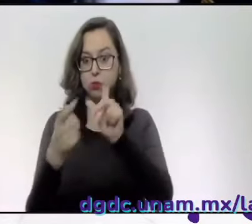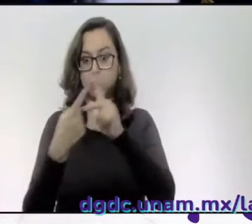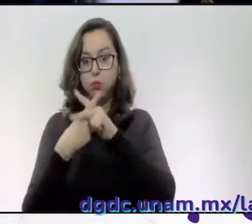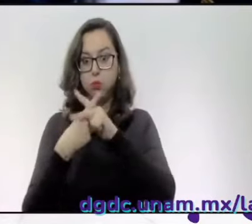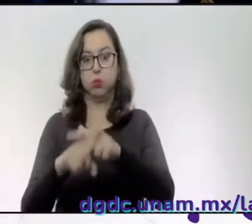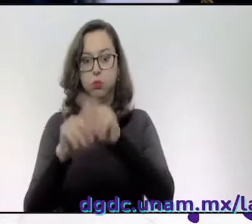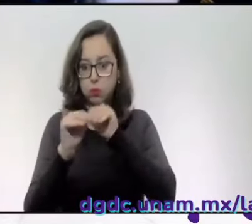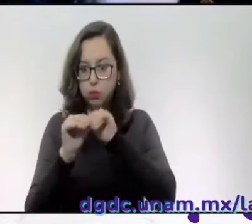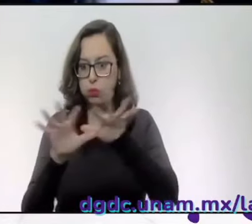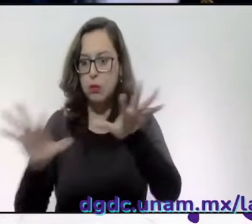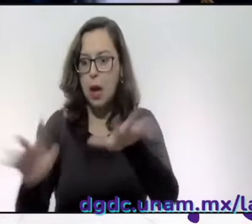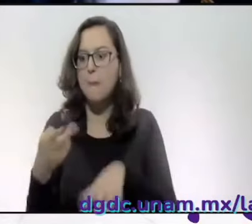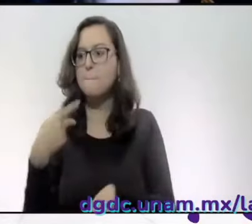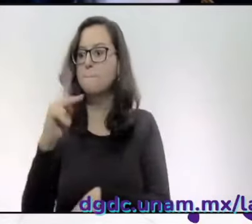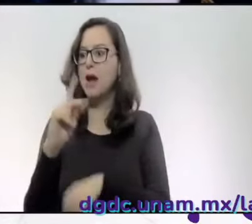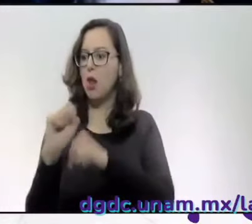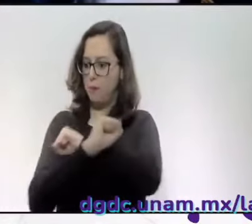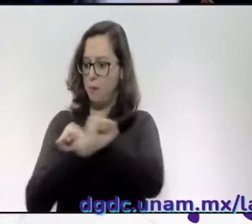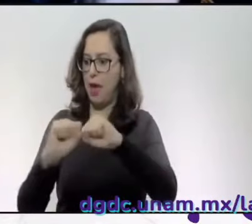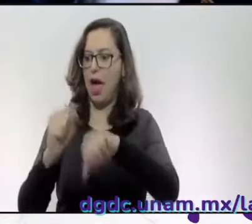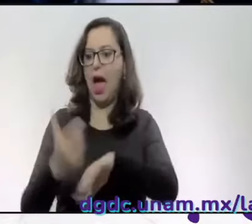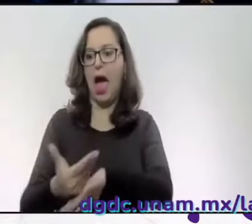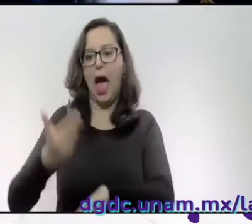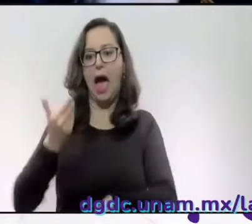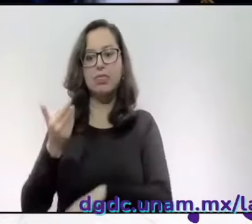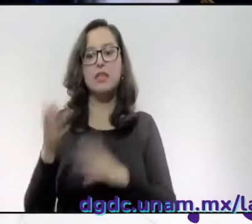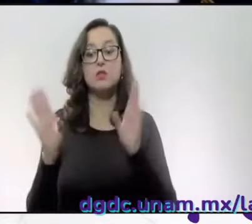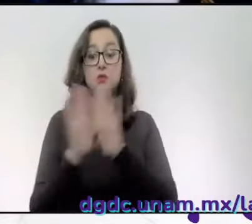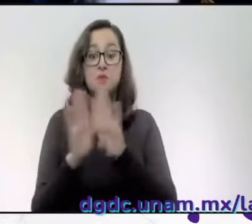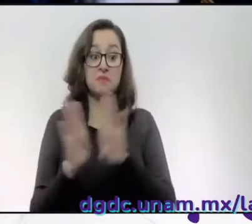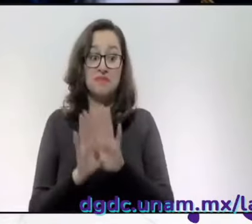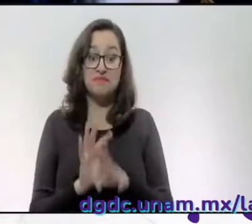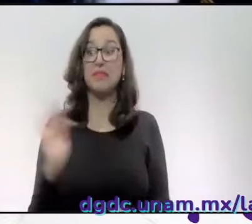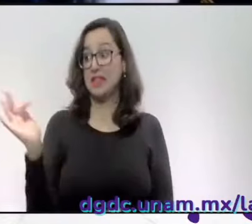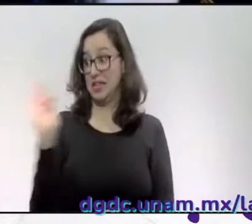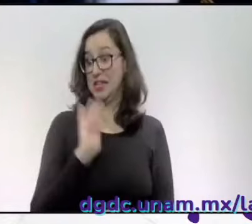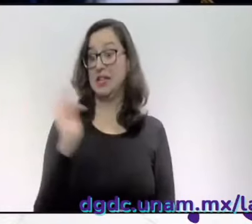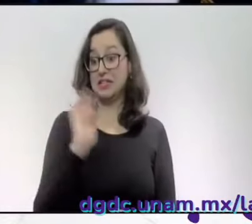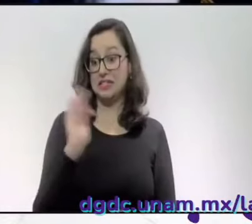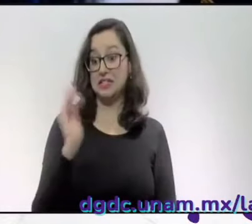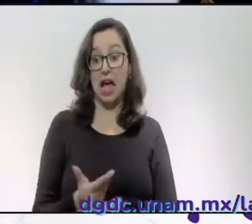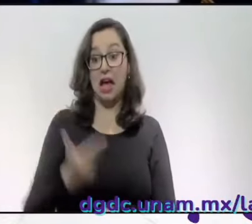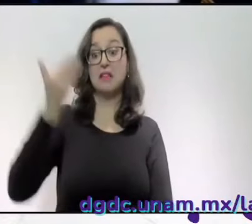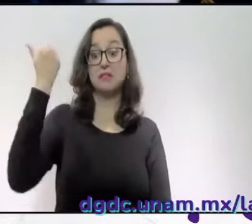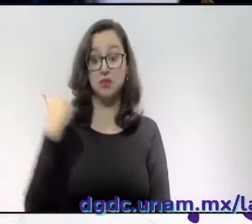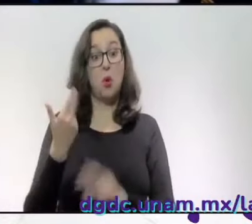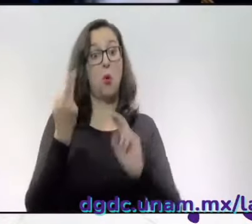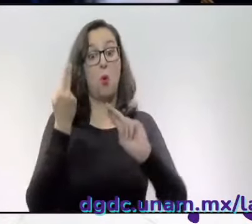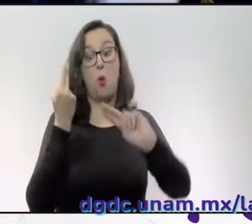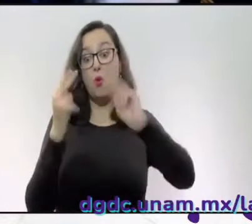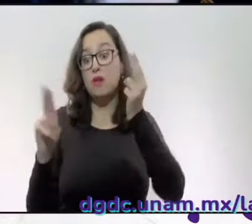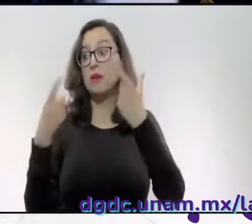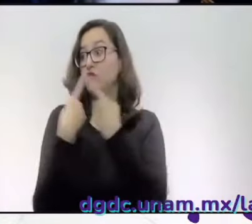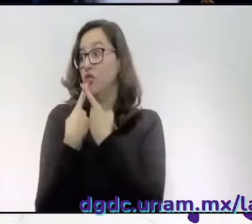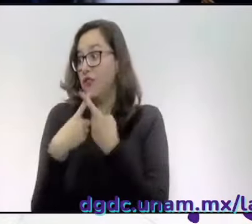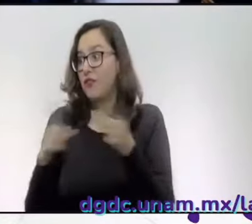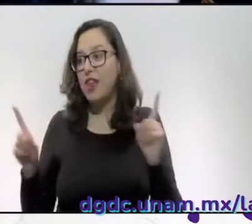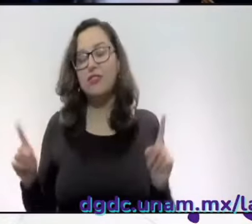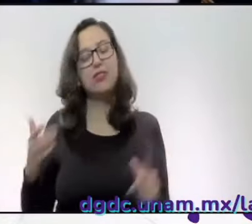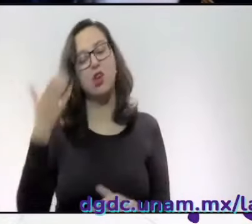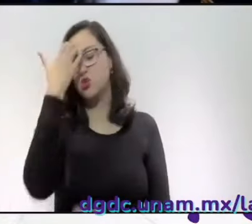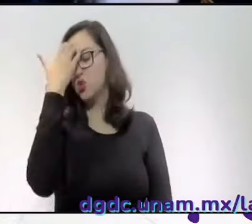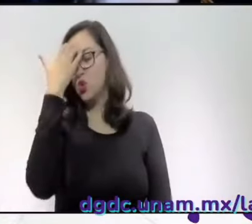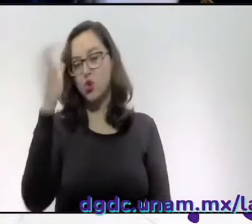que antes de la gran explosión haya habido múltiples otros universos que murieron y vivieron, y eso no lo sabemos hoy en día. Pero digamos, el